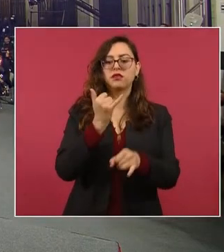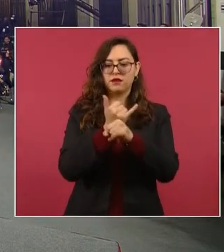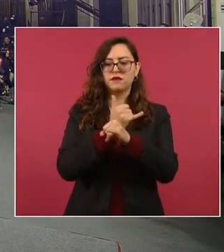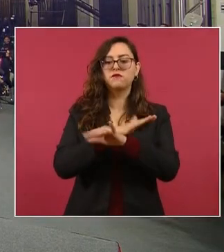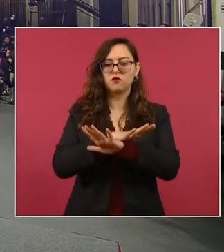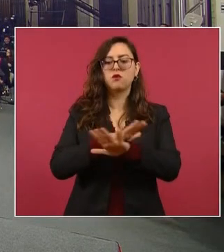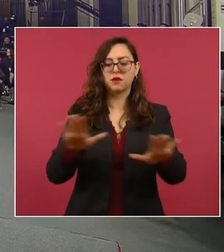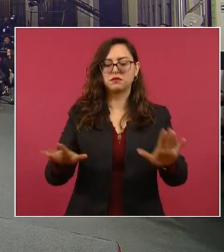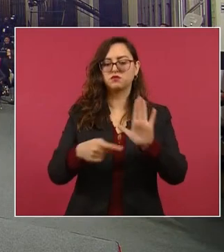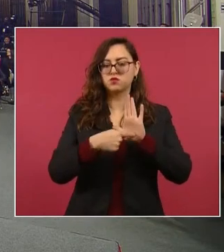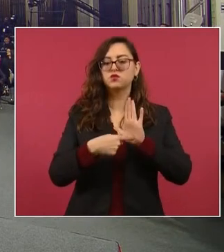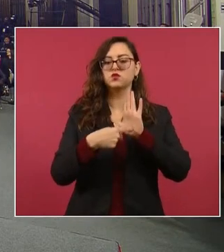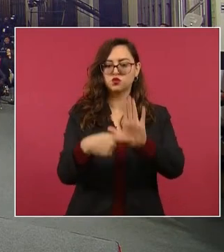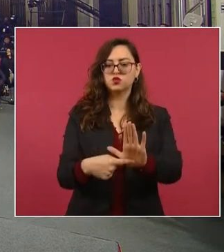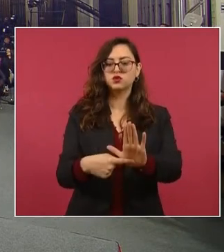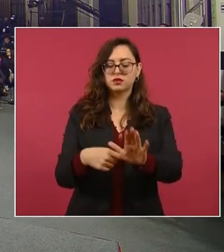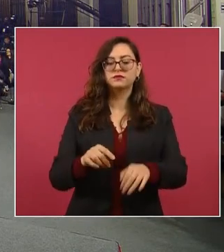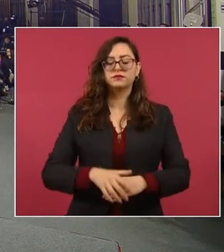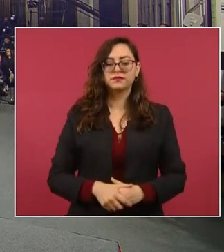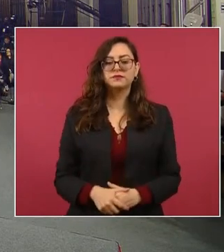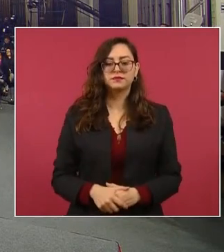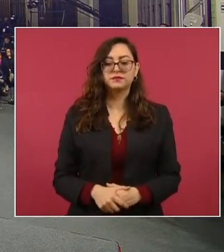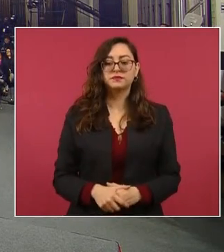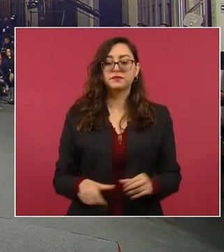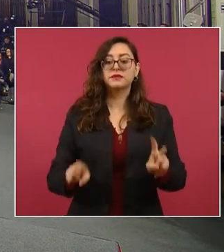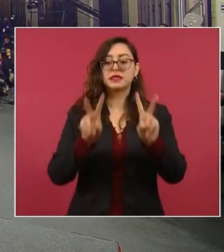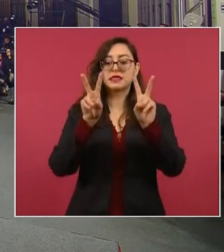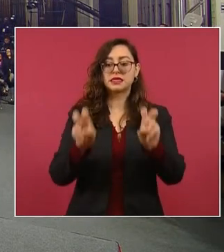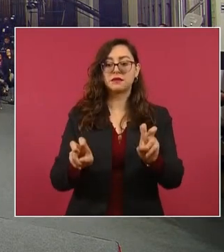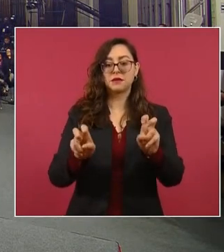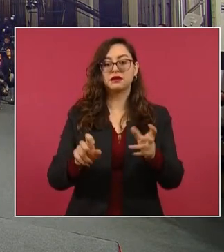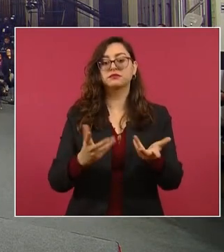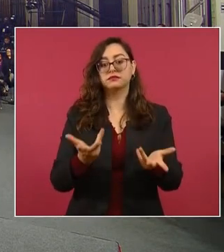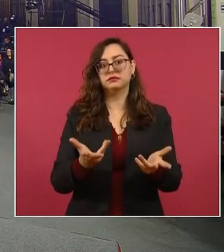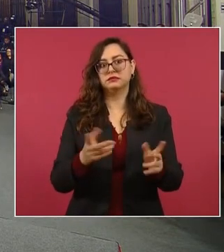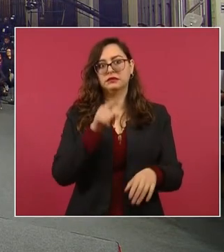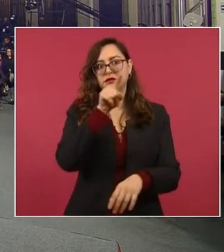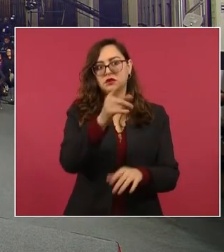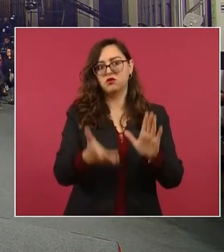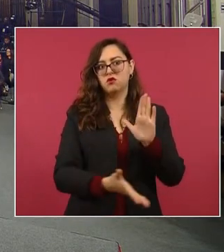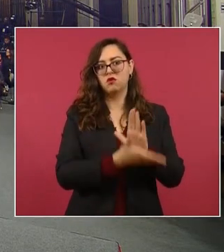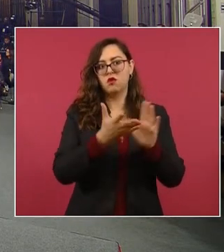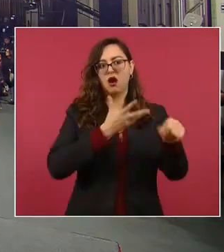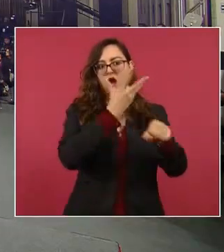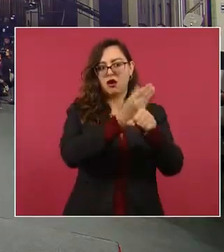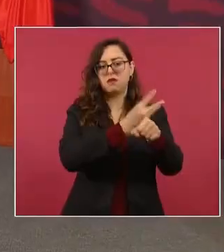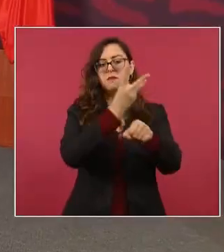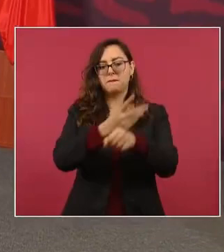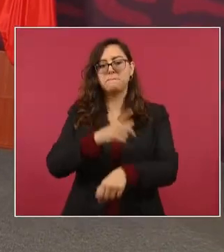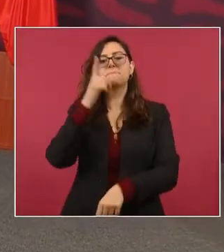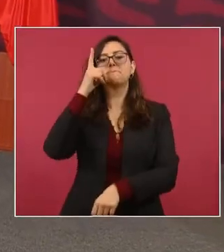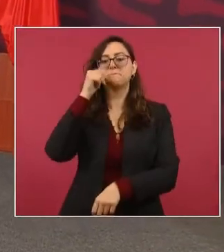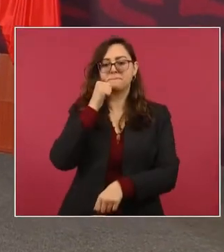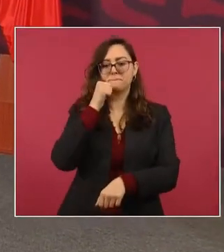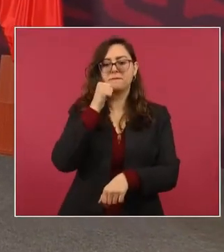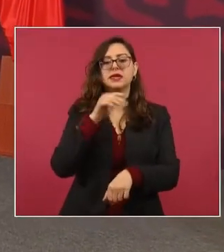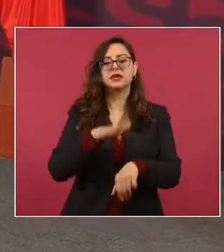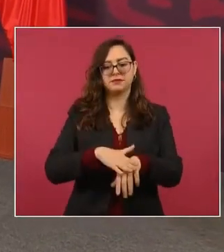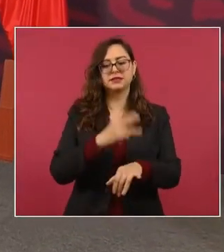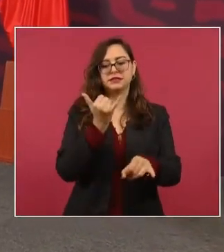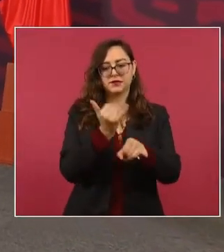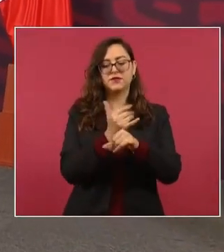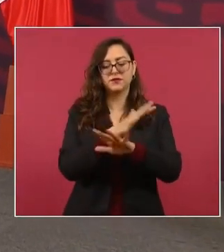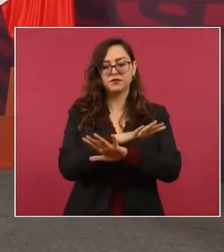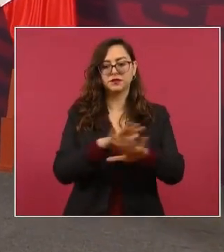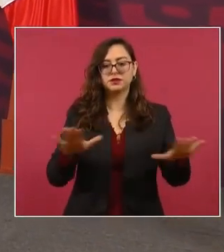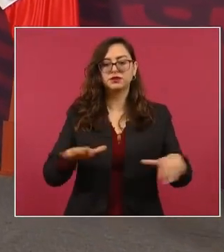aquí, sí, sobre todo el programa de reconstrucción. Si te parece, perfecto. Mañana informamos. Ah, ok. ¿Sí?